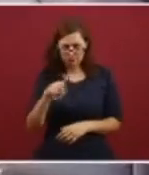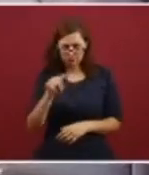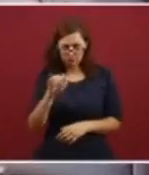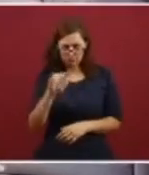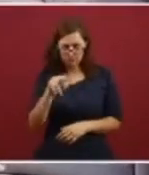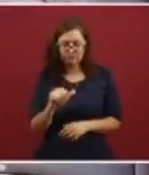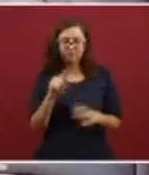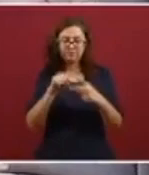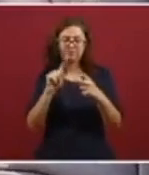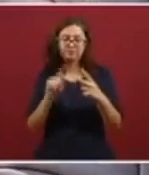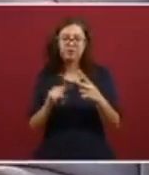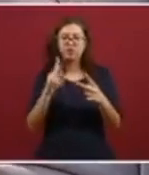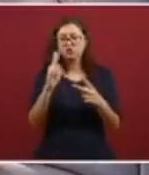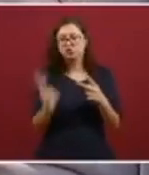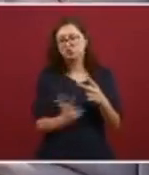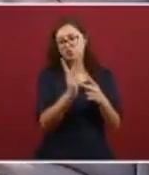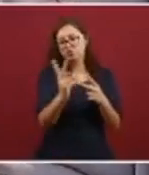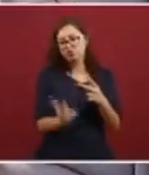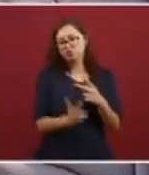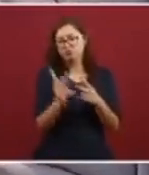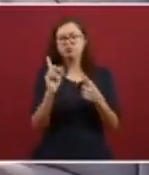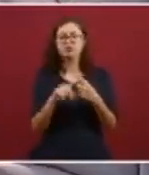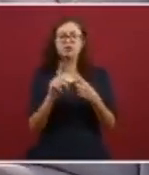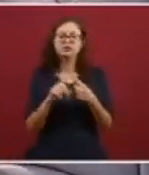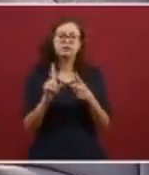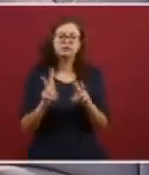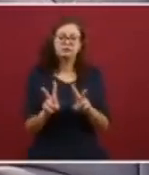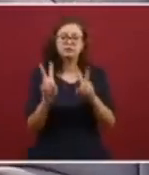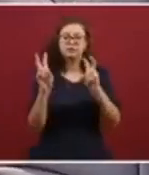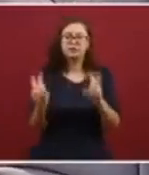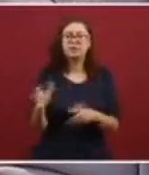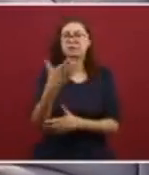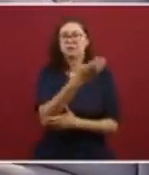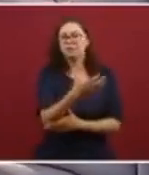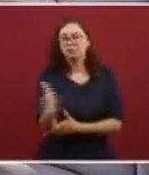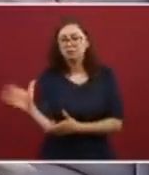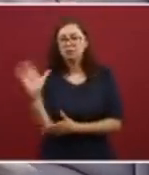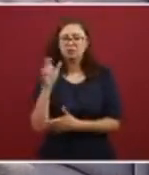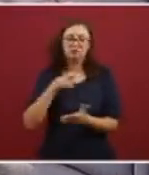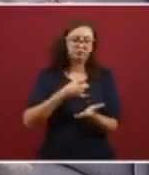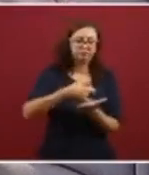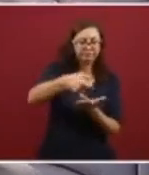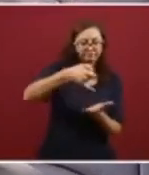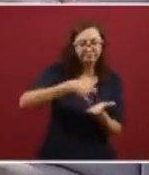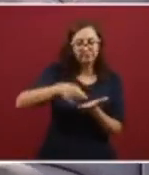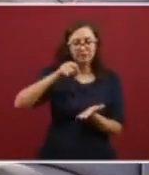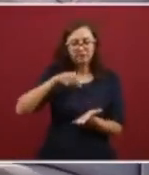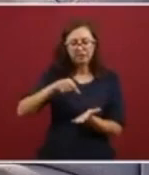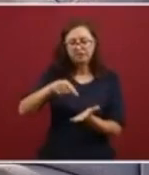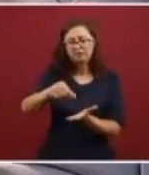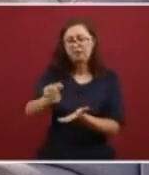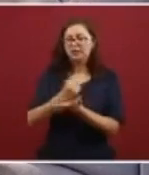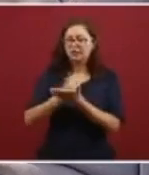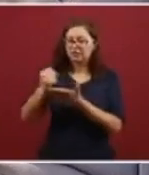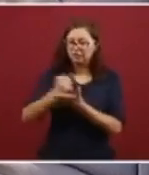Ha anunciado una política para el campo, sembrando vida, precios a la palabra,